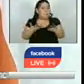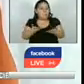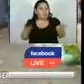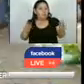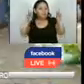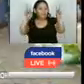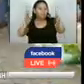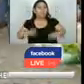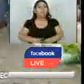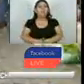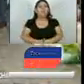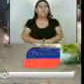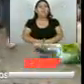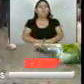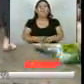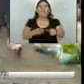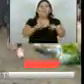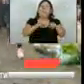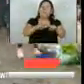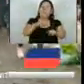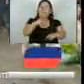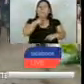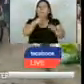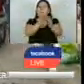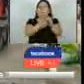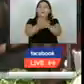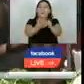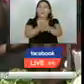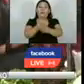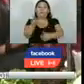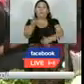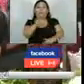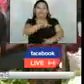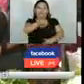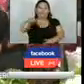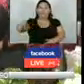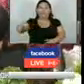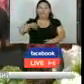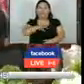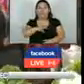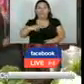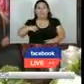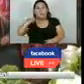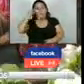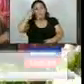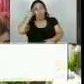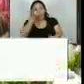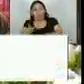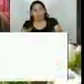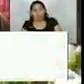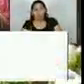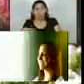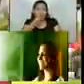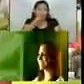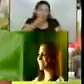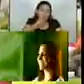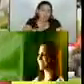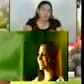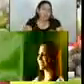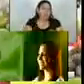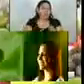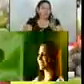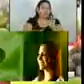el resto de sectores. Pero la inflación también continúa afectando a más personas quienes consideran que productos como los alimentos